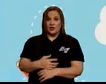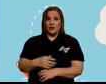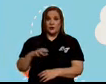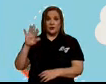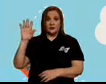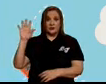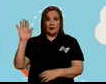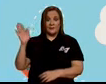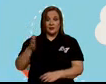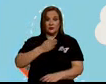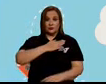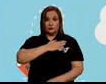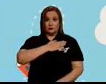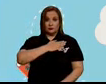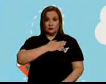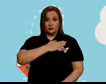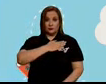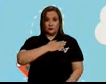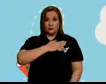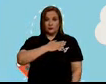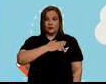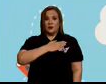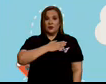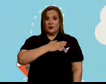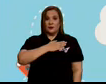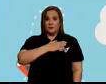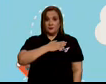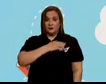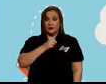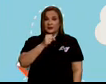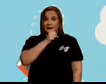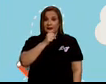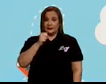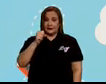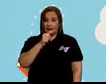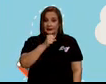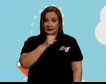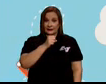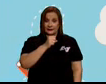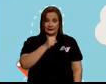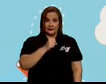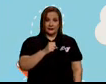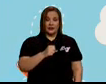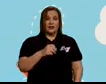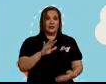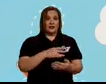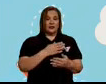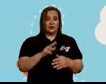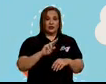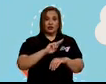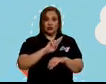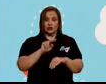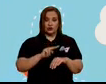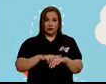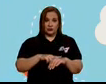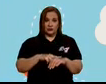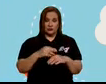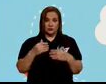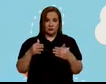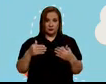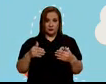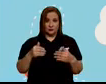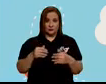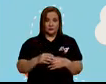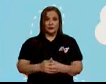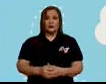en el pecho, ¿verdad? Mientras se interpretan las notas del himno nacional. Cuando la banda republicana interpreta las notas